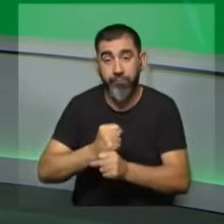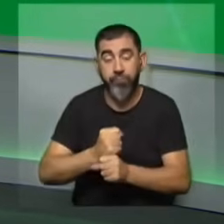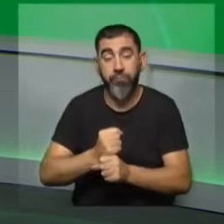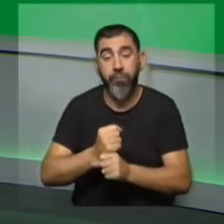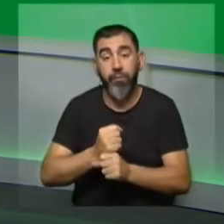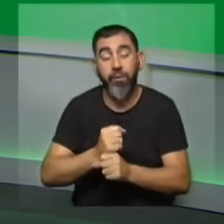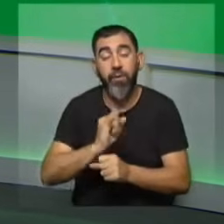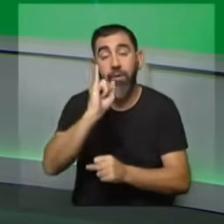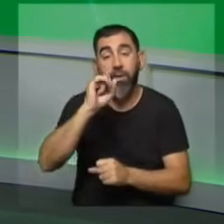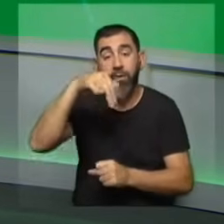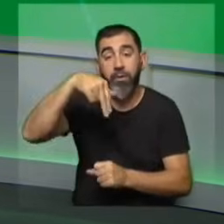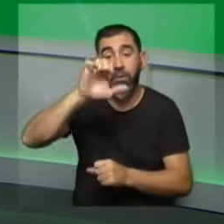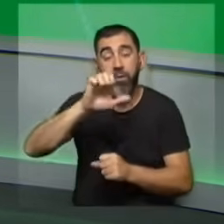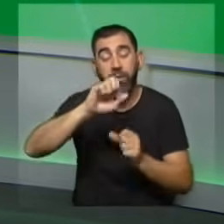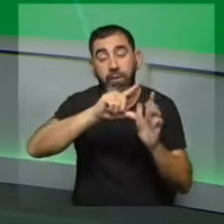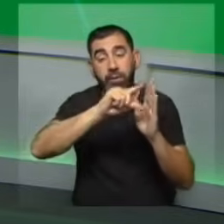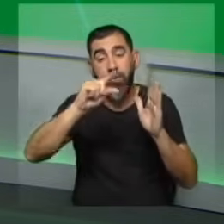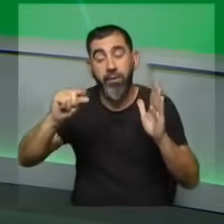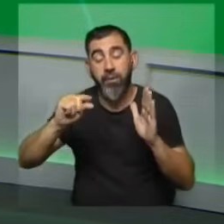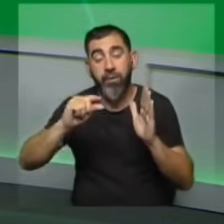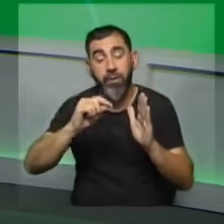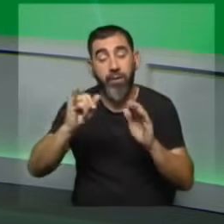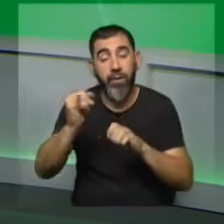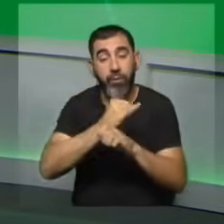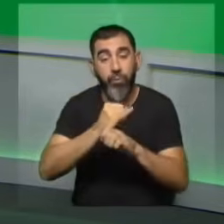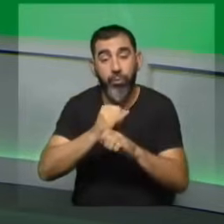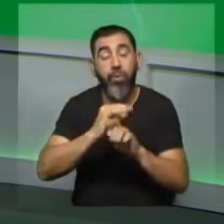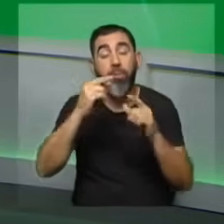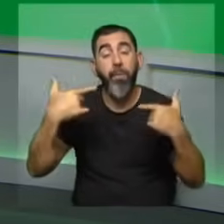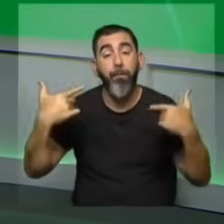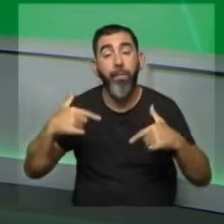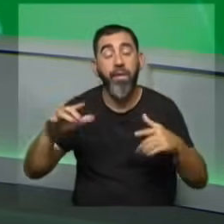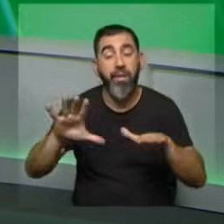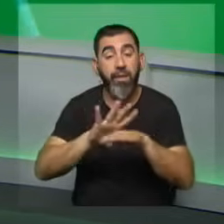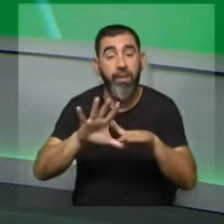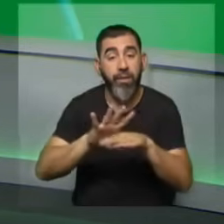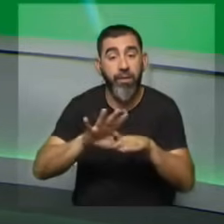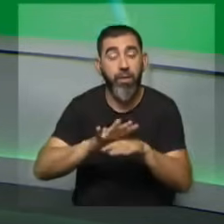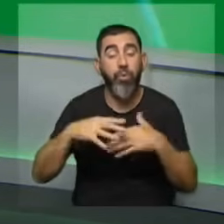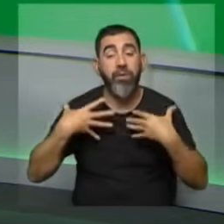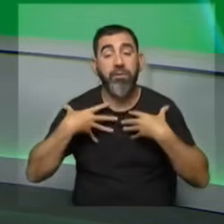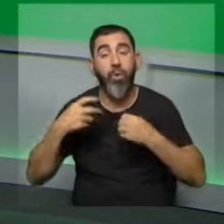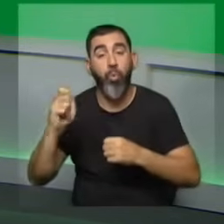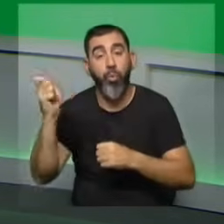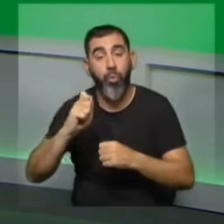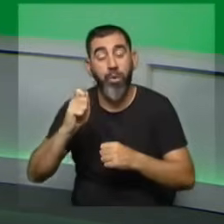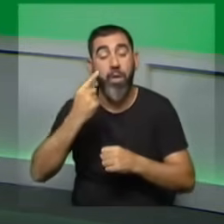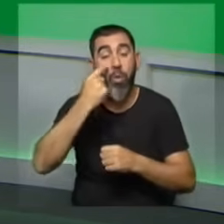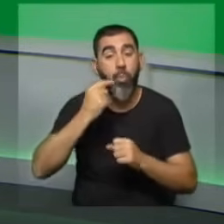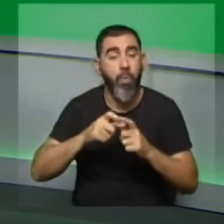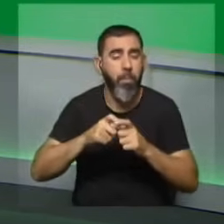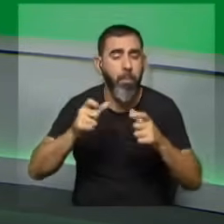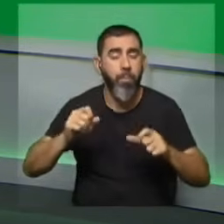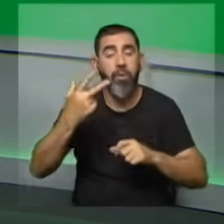según el segundo informe elaborado por el Instituto Nacional de estadística y los ministerios de desarrollo social y de salud pública la cifra crece a